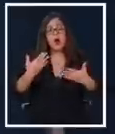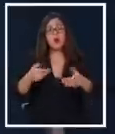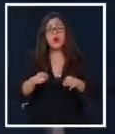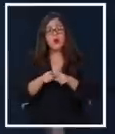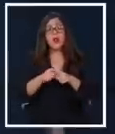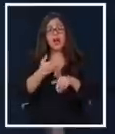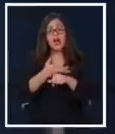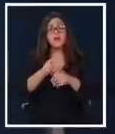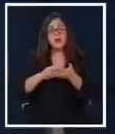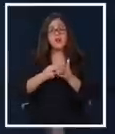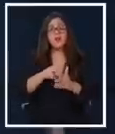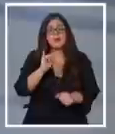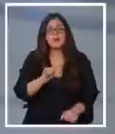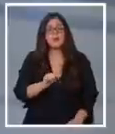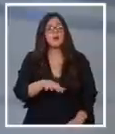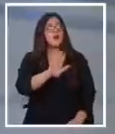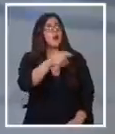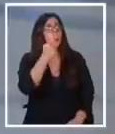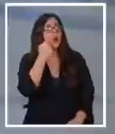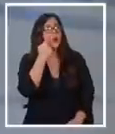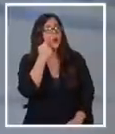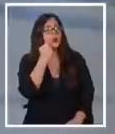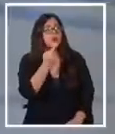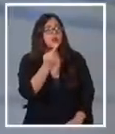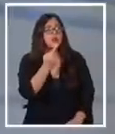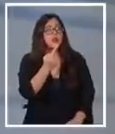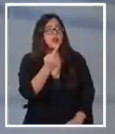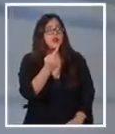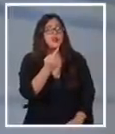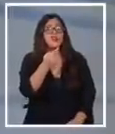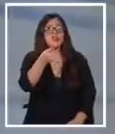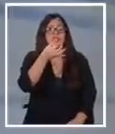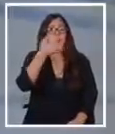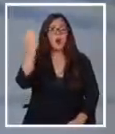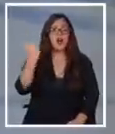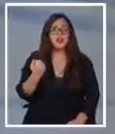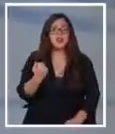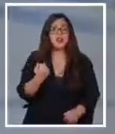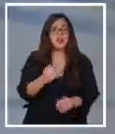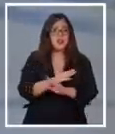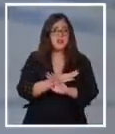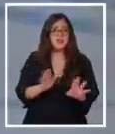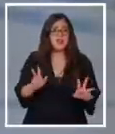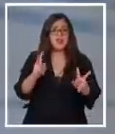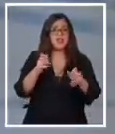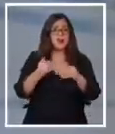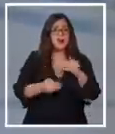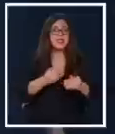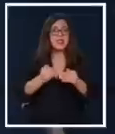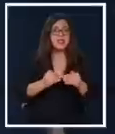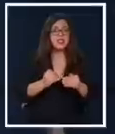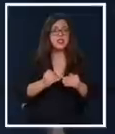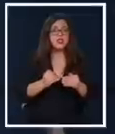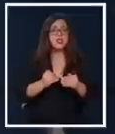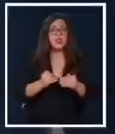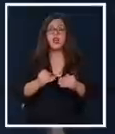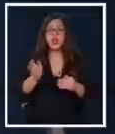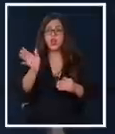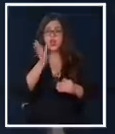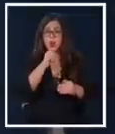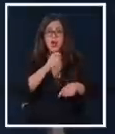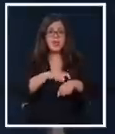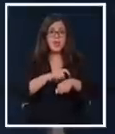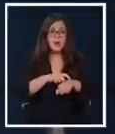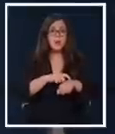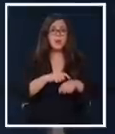poder llegar a por el fin de la instalación eso es una práctica que significa que ya no hay por ejemplo tiempo o margen para los errores que hemos visto